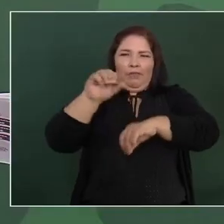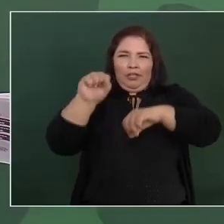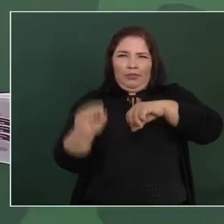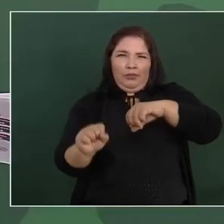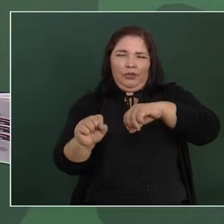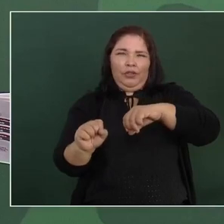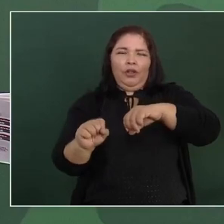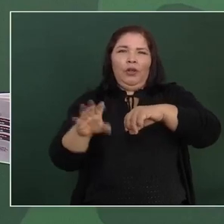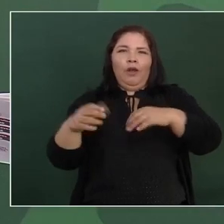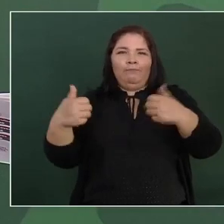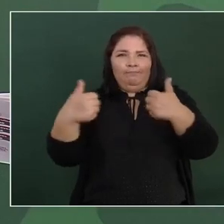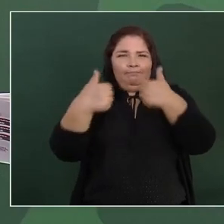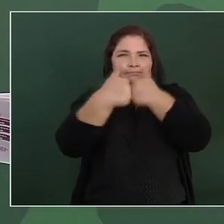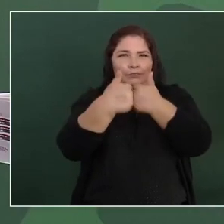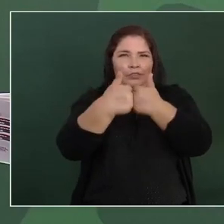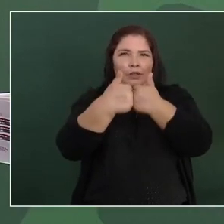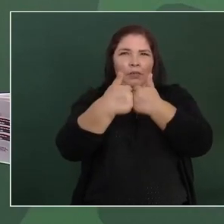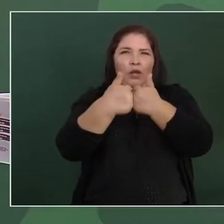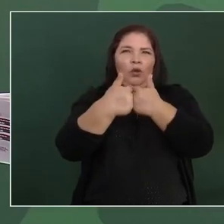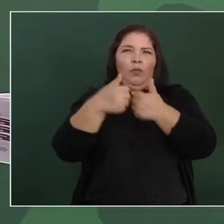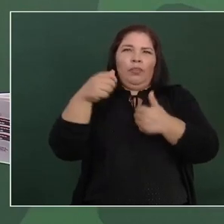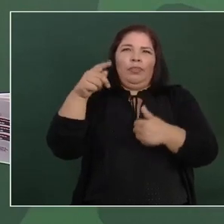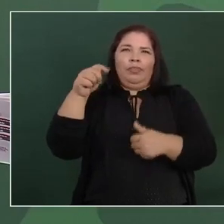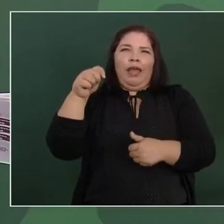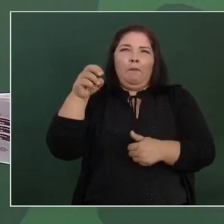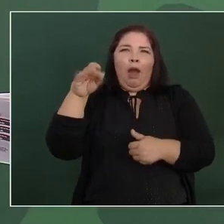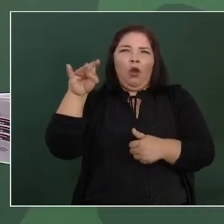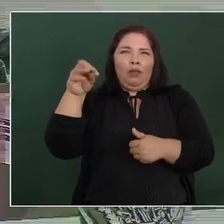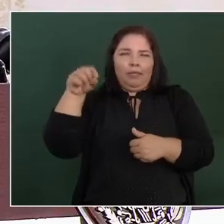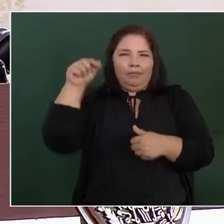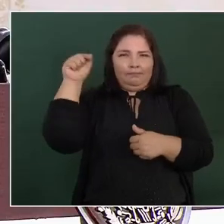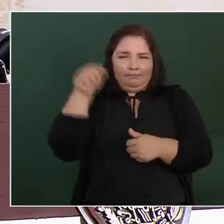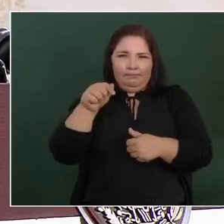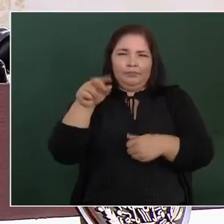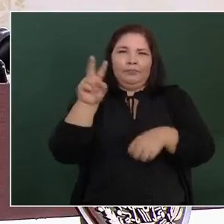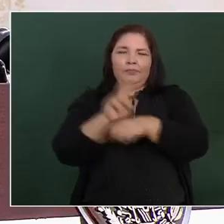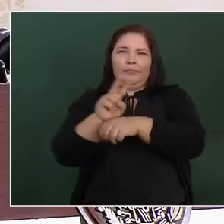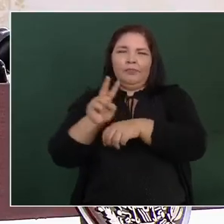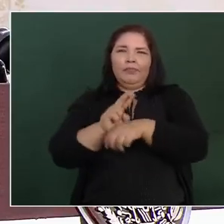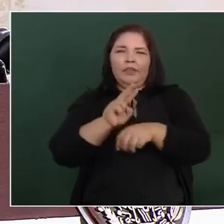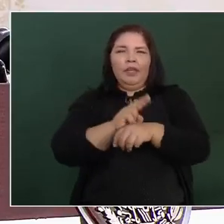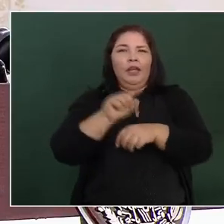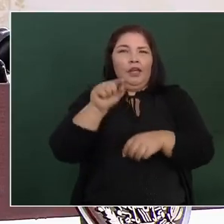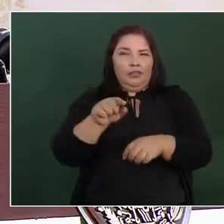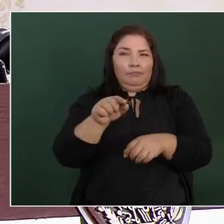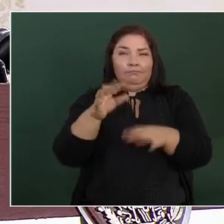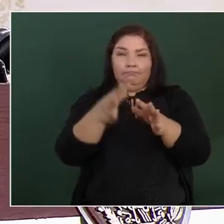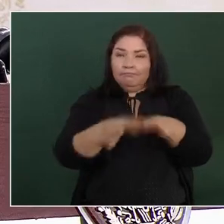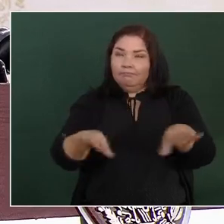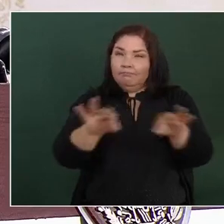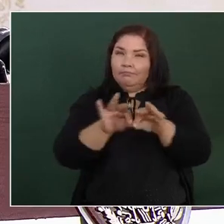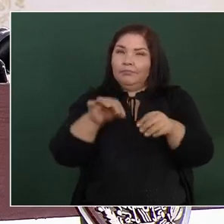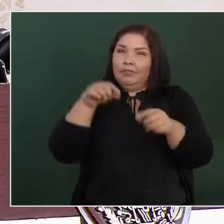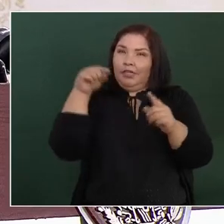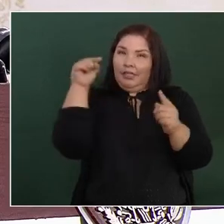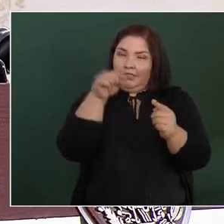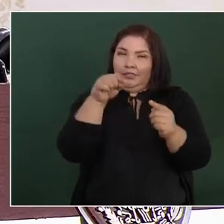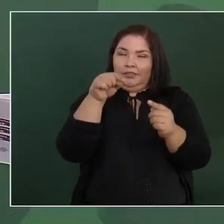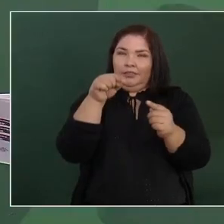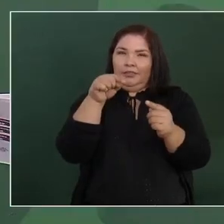la frontera marítima con Tamaulipas. Esto es, habría que recalcarlo un poco, les